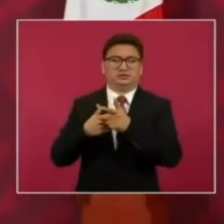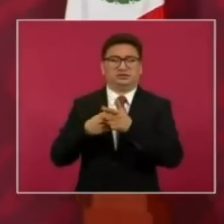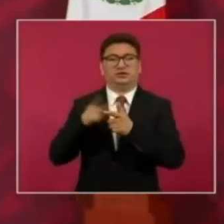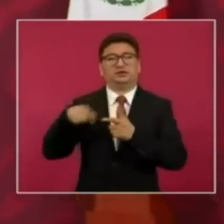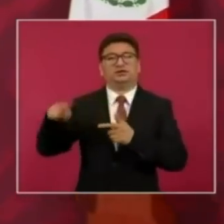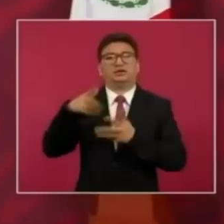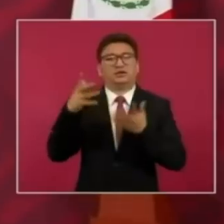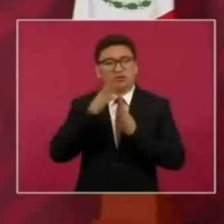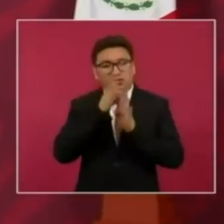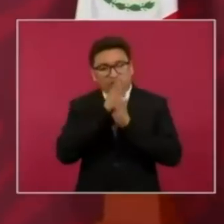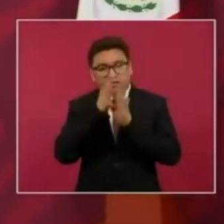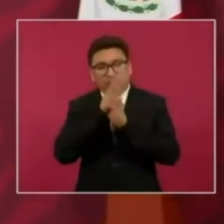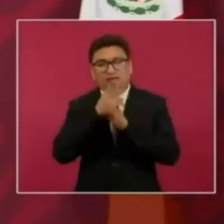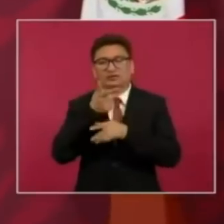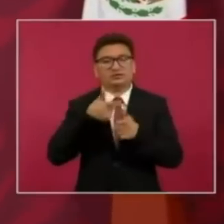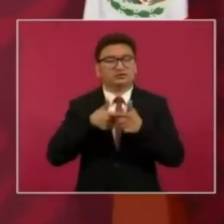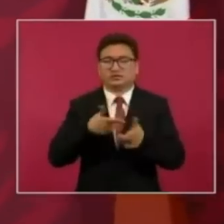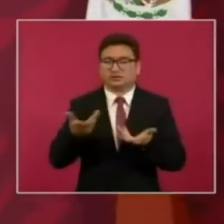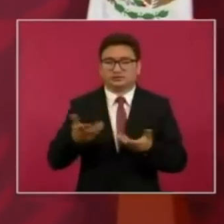haciendo esa labor.